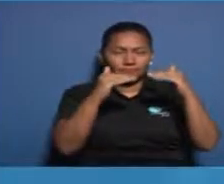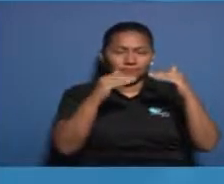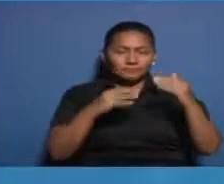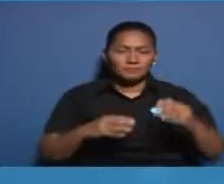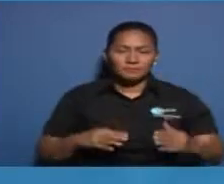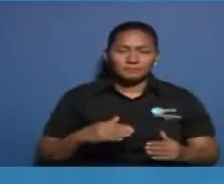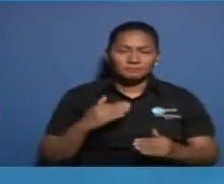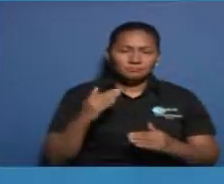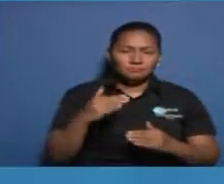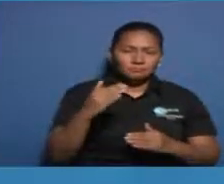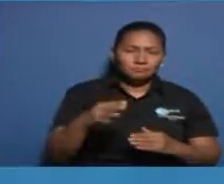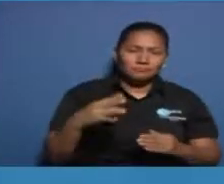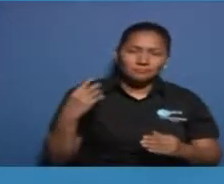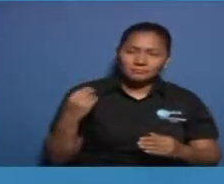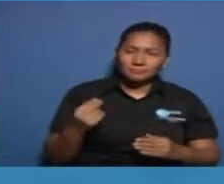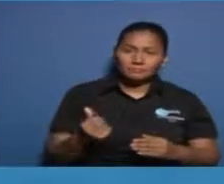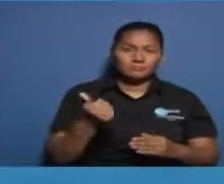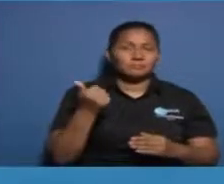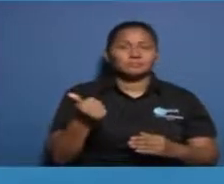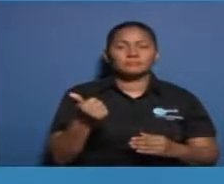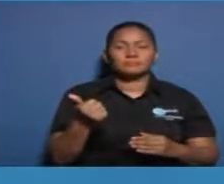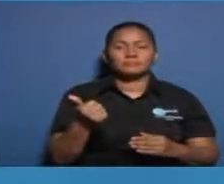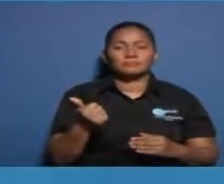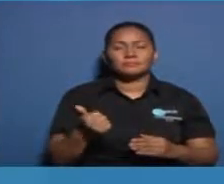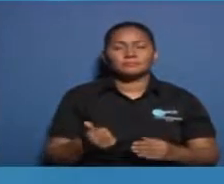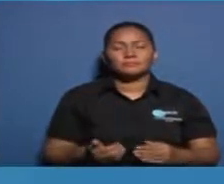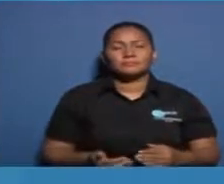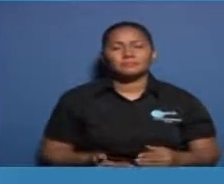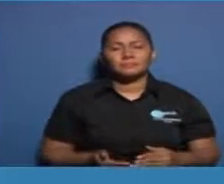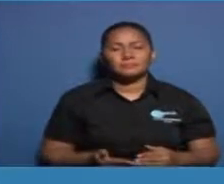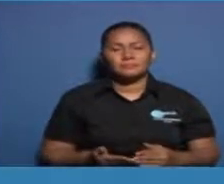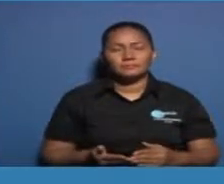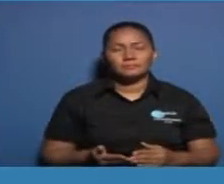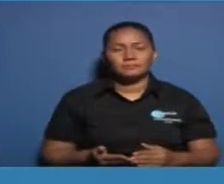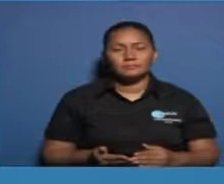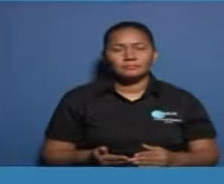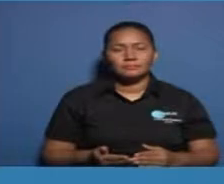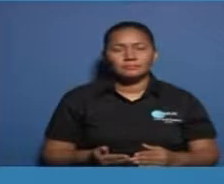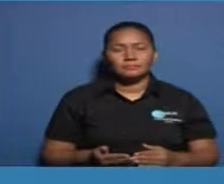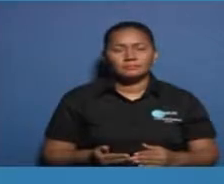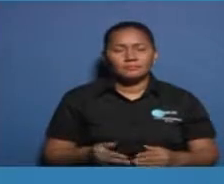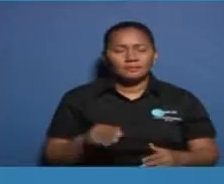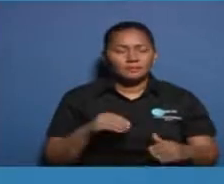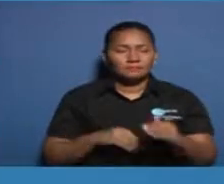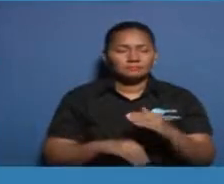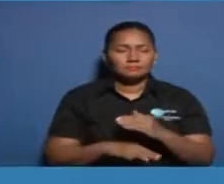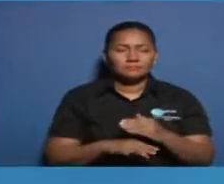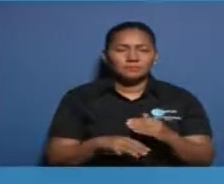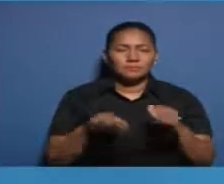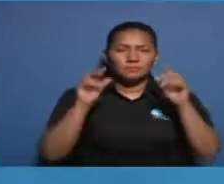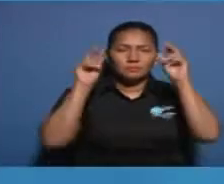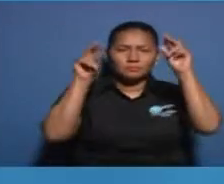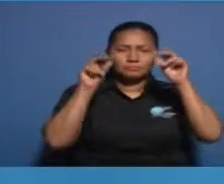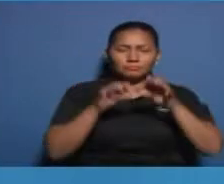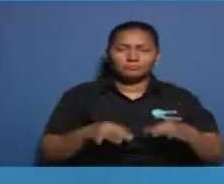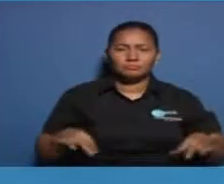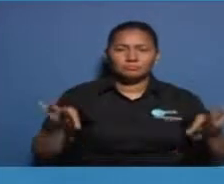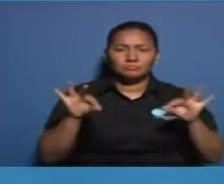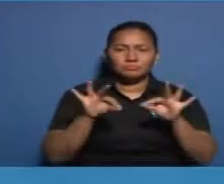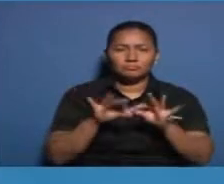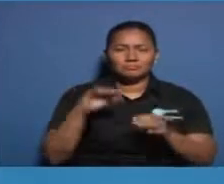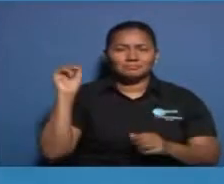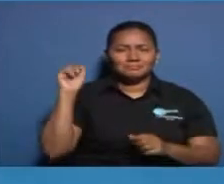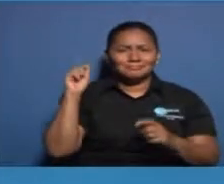que la oferta académica lamentablemente entramos a detalle en un punto importante sobre esto la violencia de género a cuánto asciende la cifra